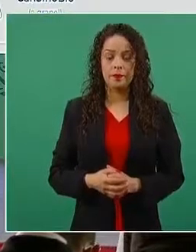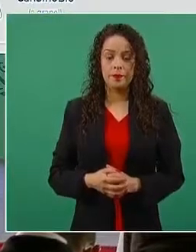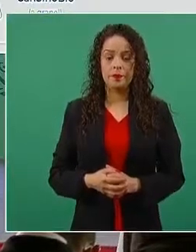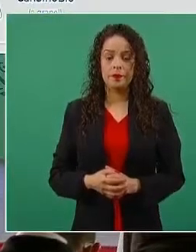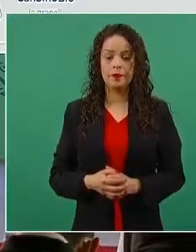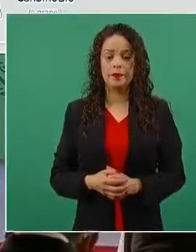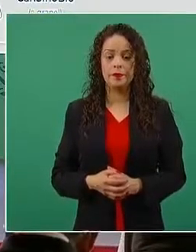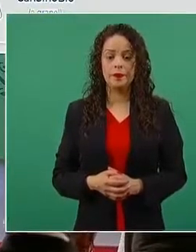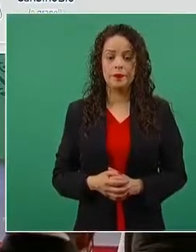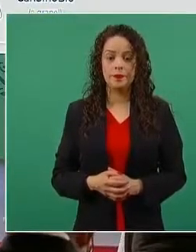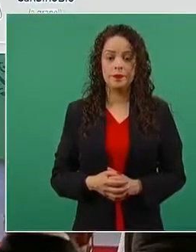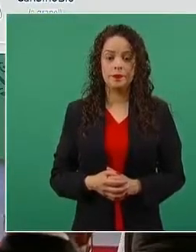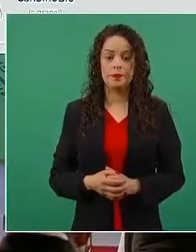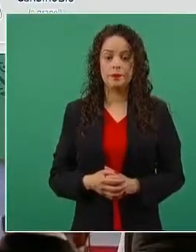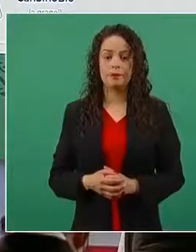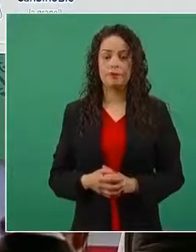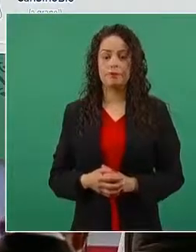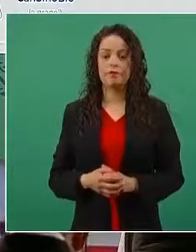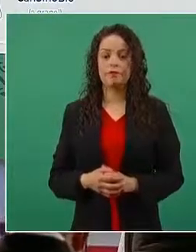Las que vamos a tener: